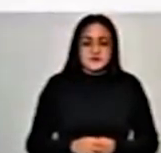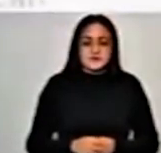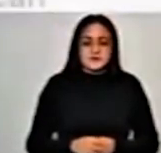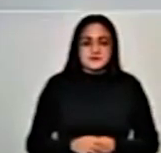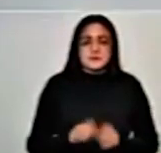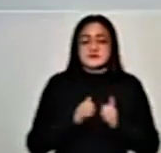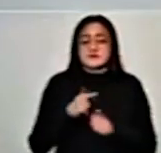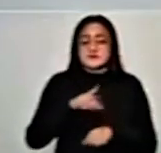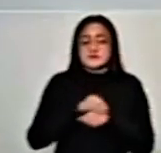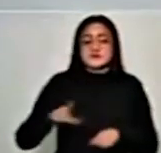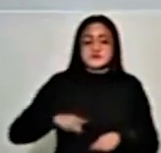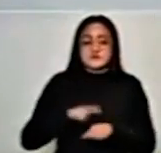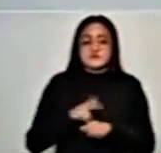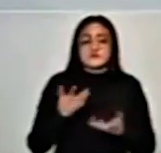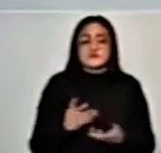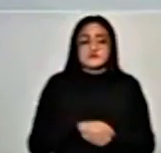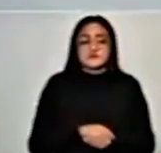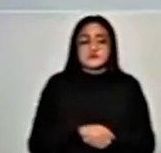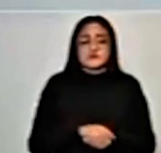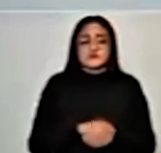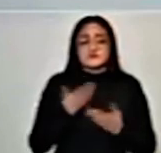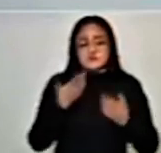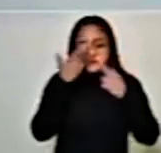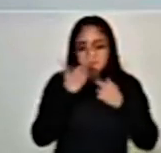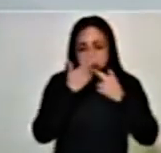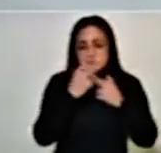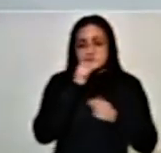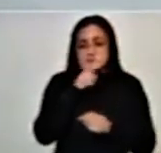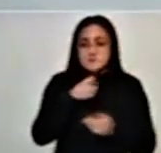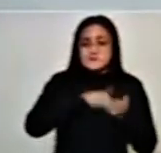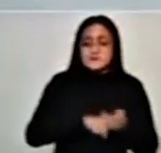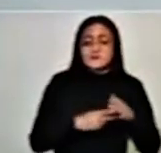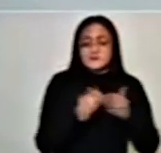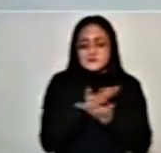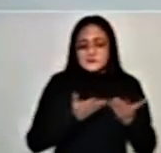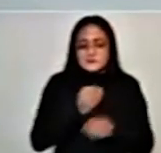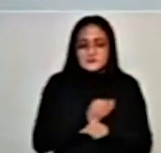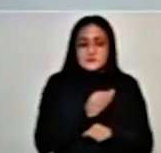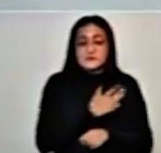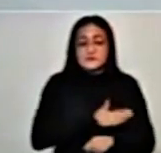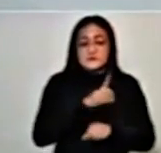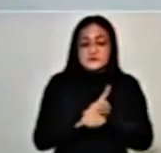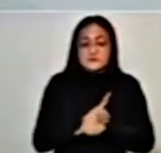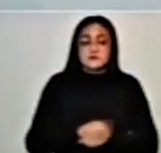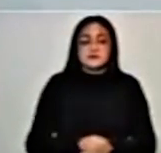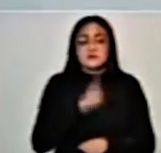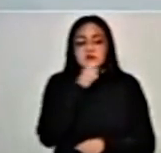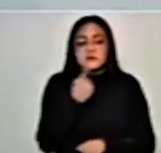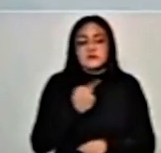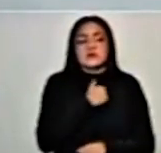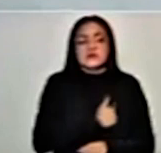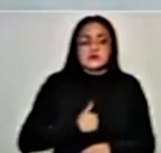Sí, con su permiso, gobernador, a honorables miembros de la mesa interinstitucional, buen día. Comentar